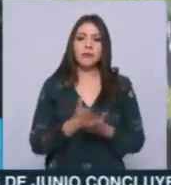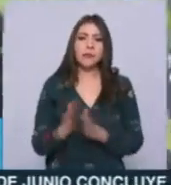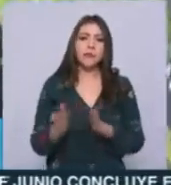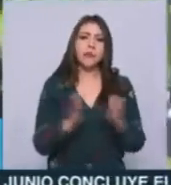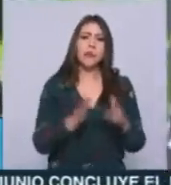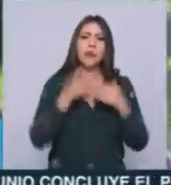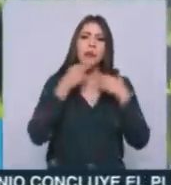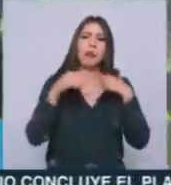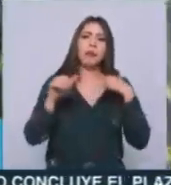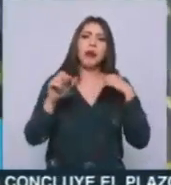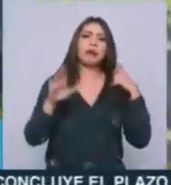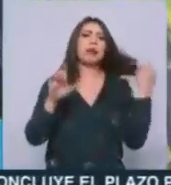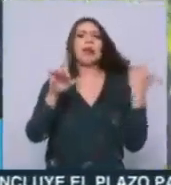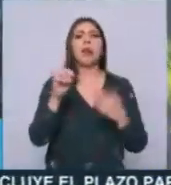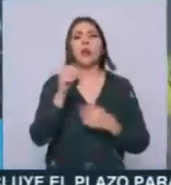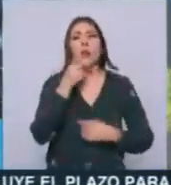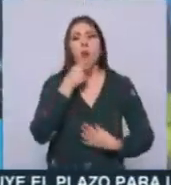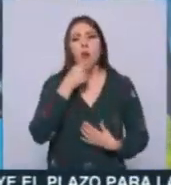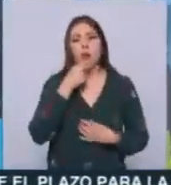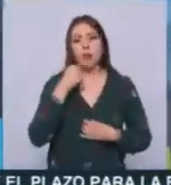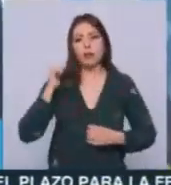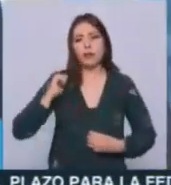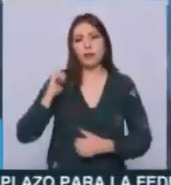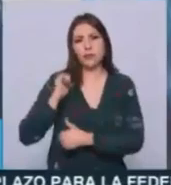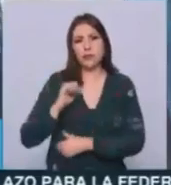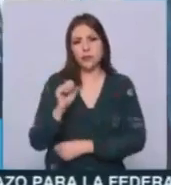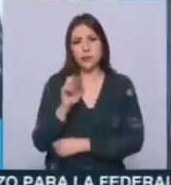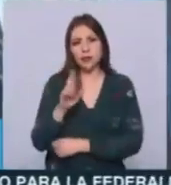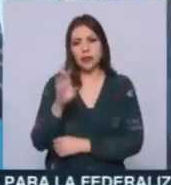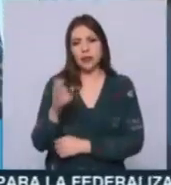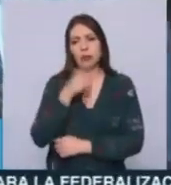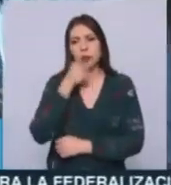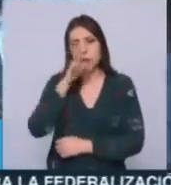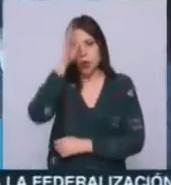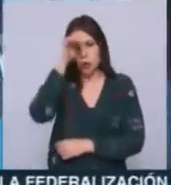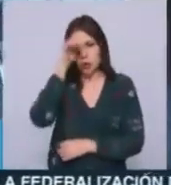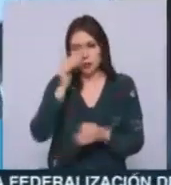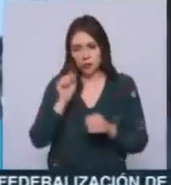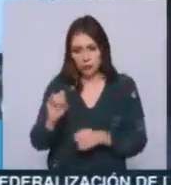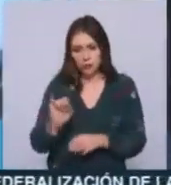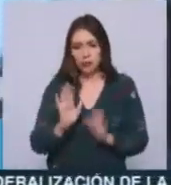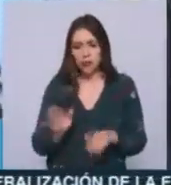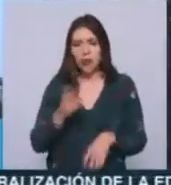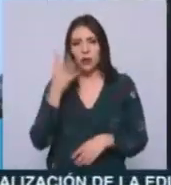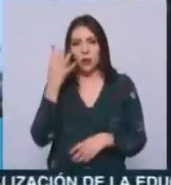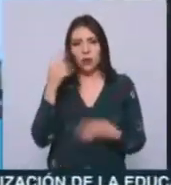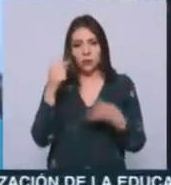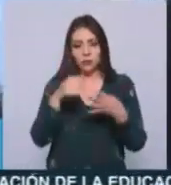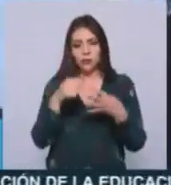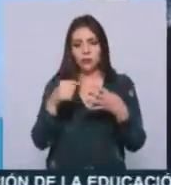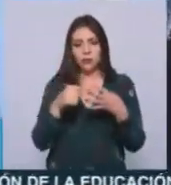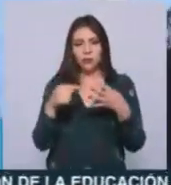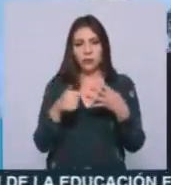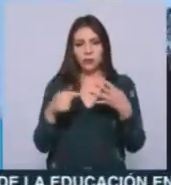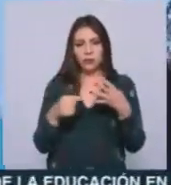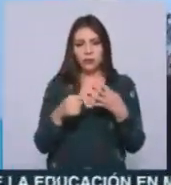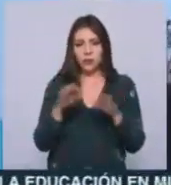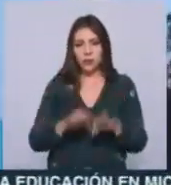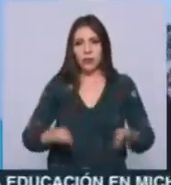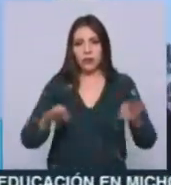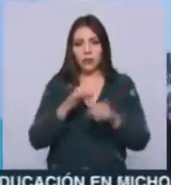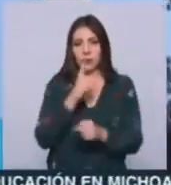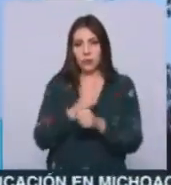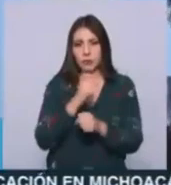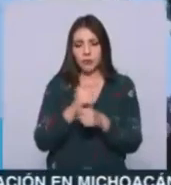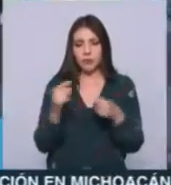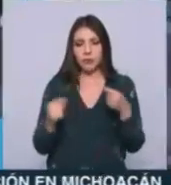lo siguiente: dice que México llega a un acuerdo en 4 grandes puntos. El primero, que seguramente ya lo habrán estado transmitiendo o